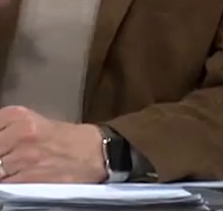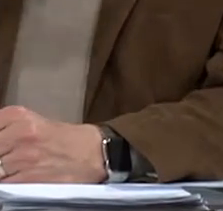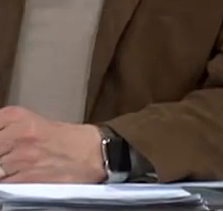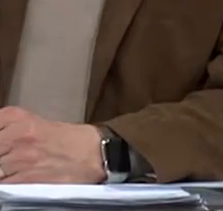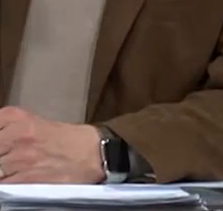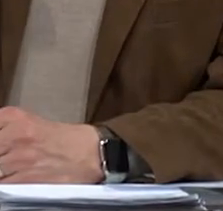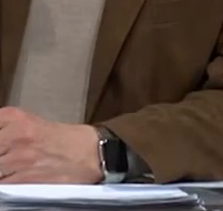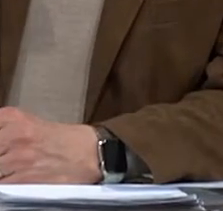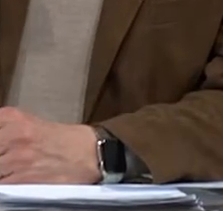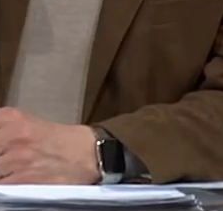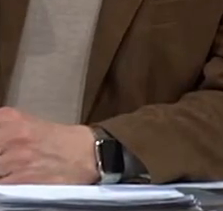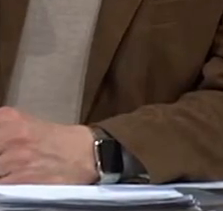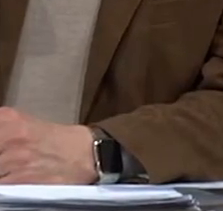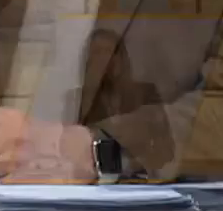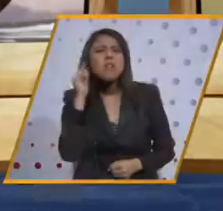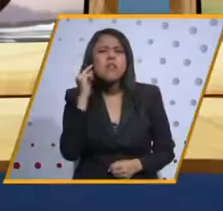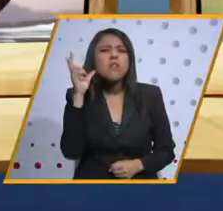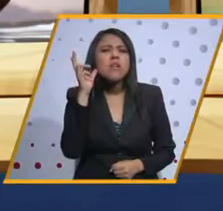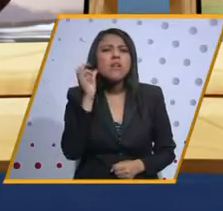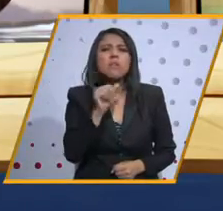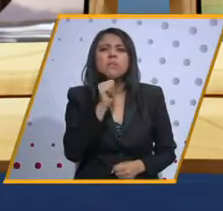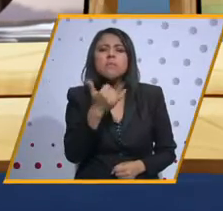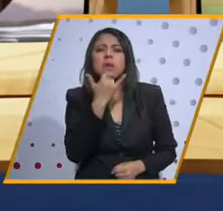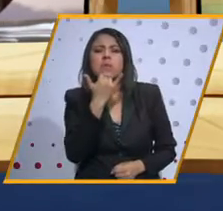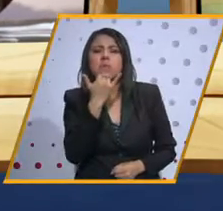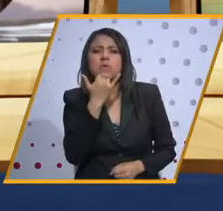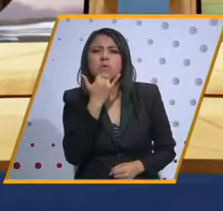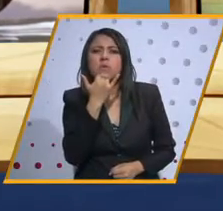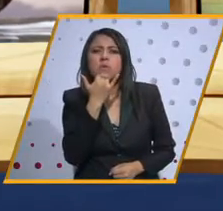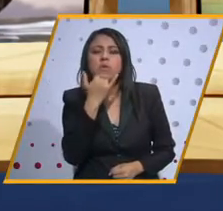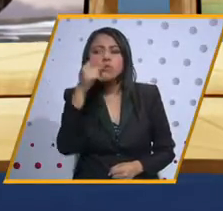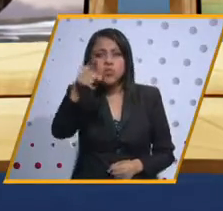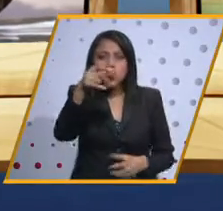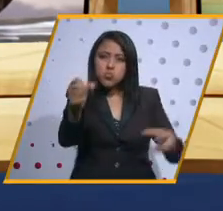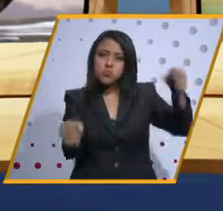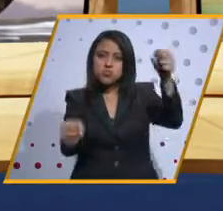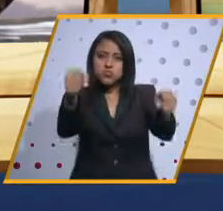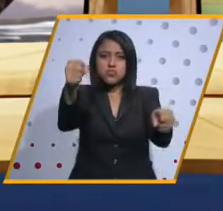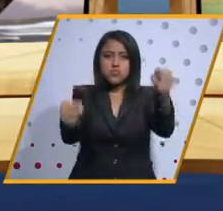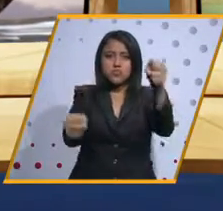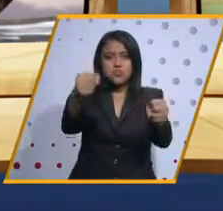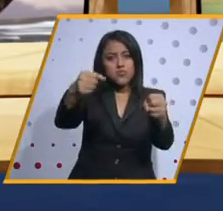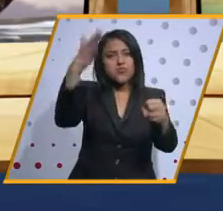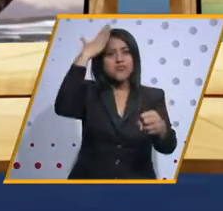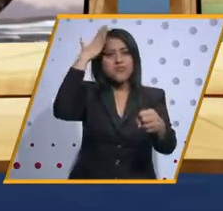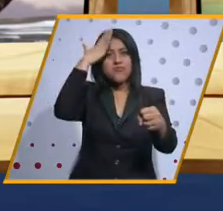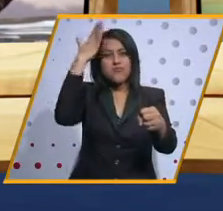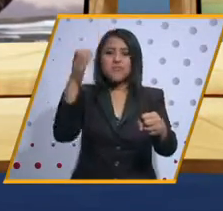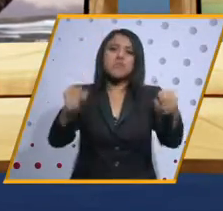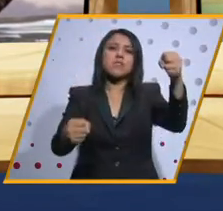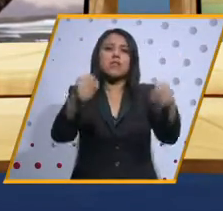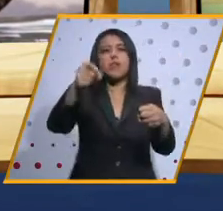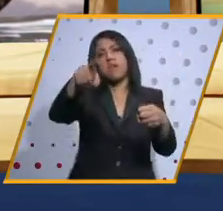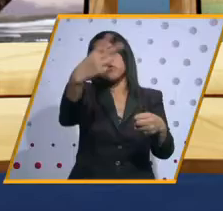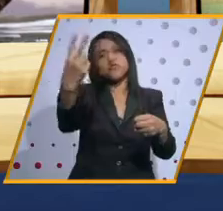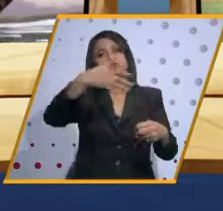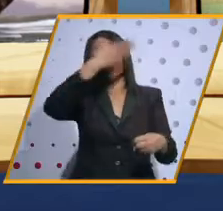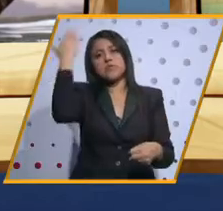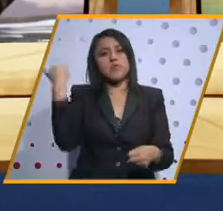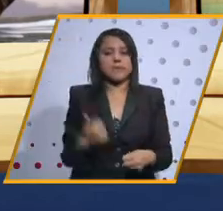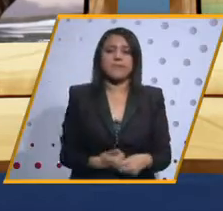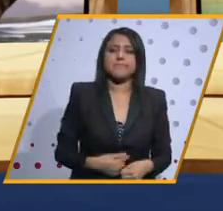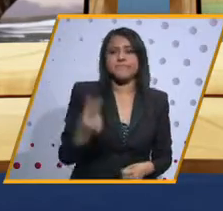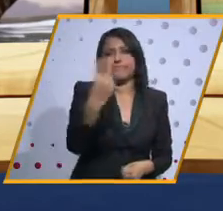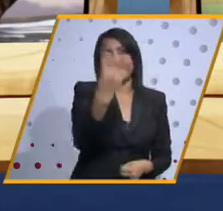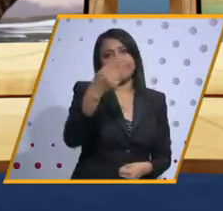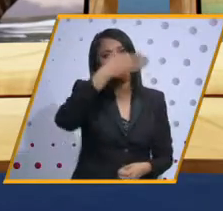vigía. Voy allá arriba a vigilar. Vete al timón, ve al timón y gobierne ese barco que están poniendo desorden estos dos. No, hombre. ¿Cómo? Los voy